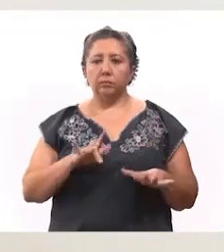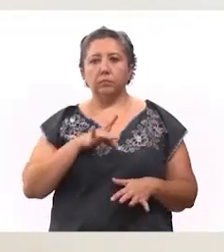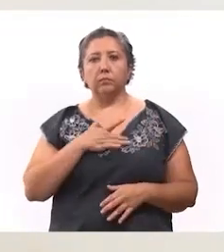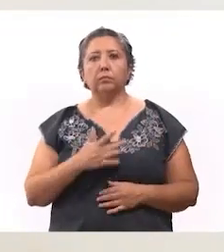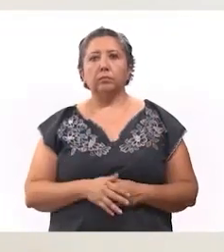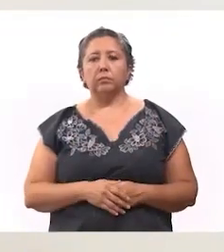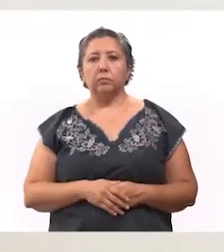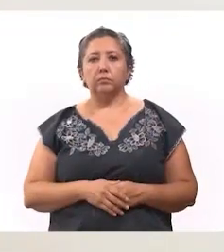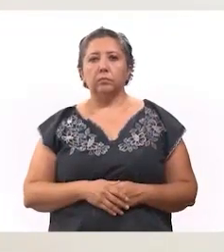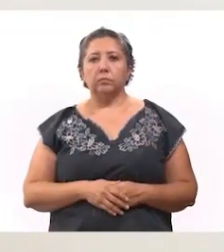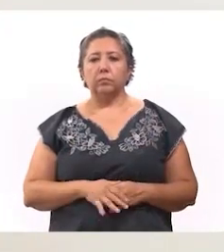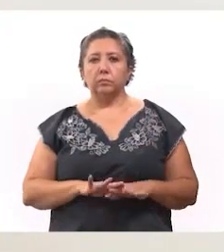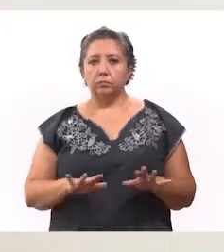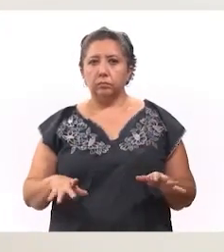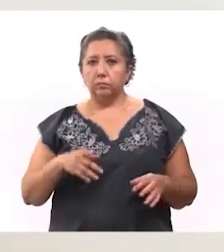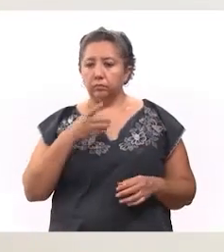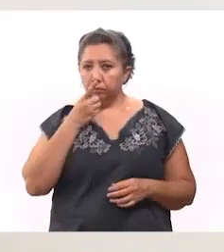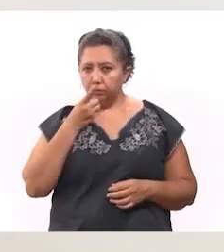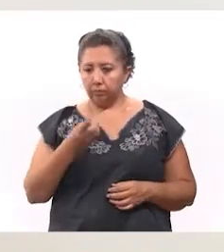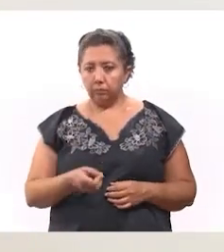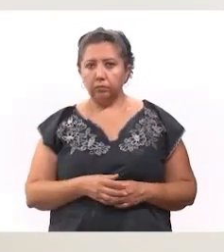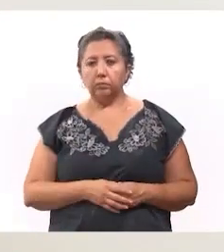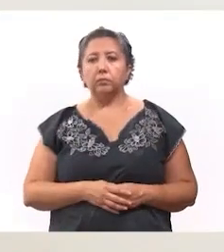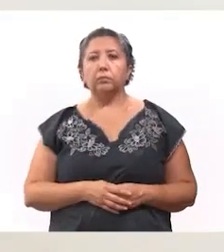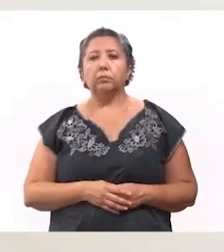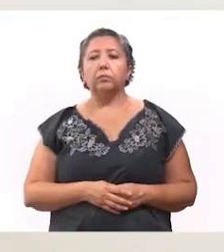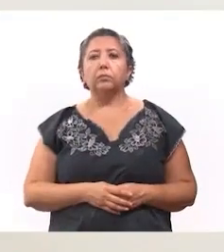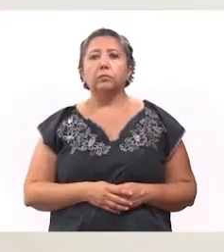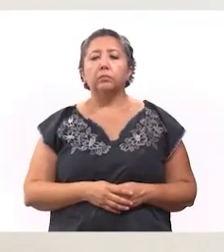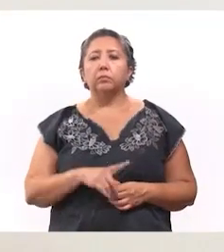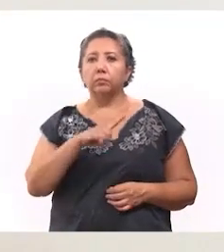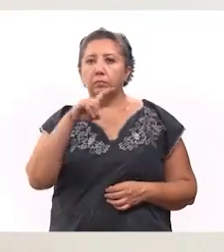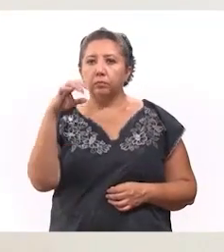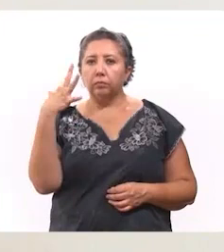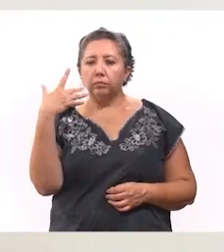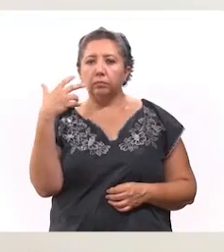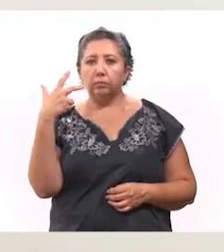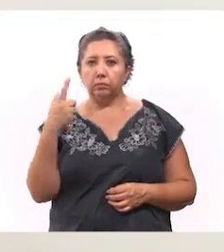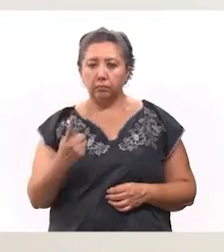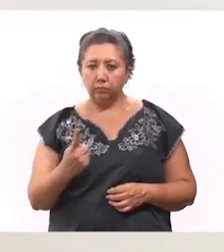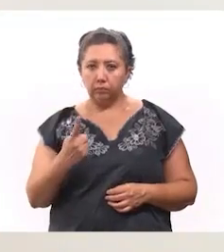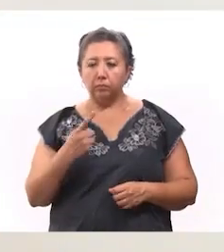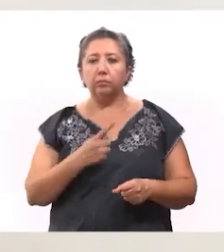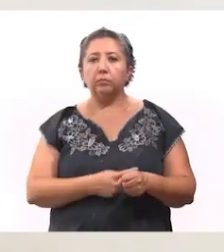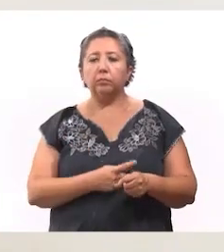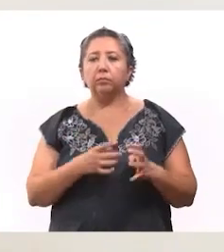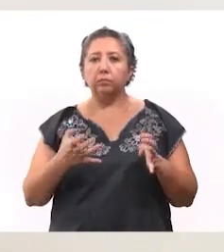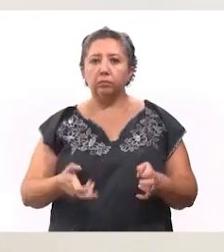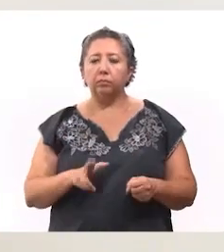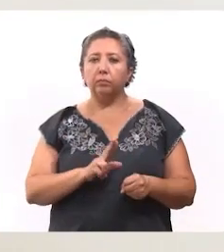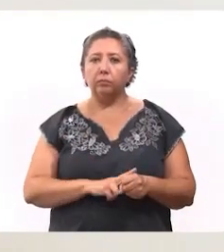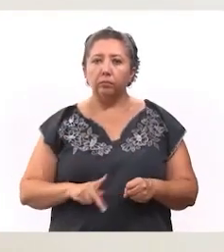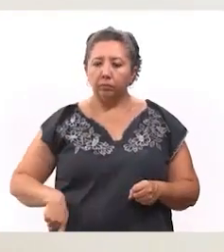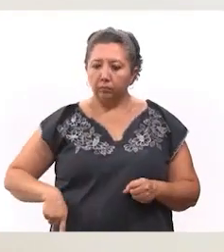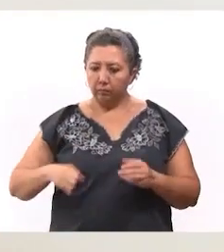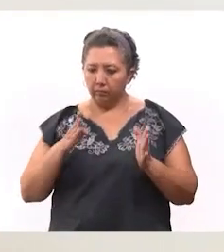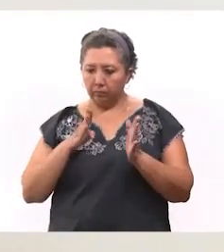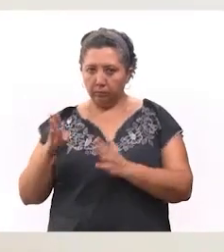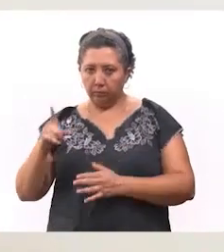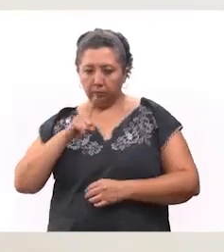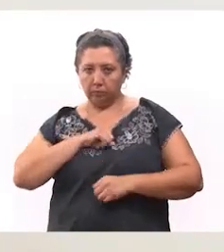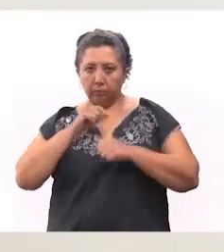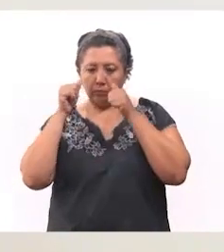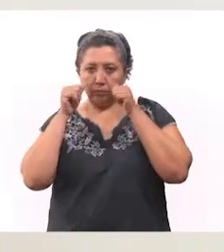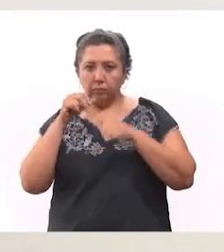Presentan síntomas leves. Como ya se mencionó, 151 de los casos positivos están en hospitales públicos y